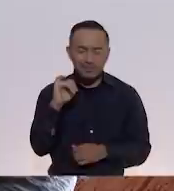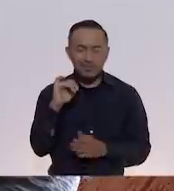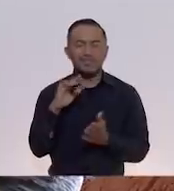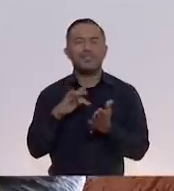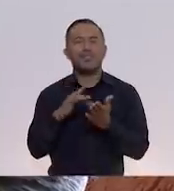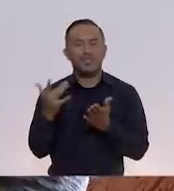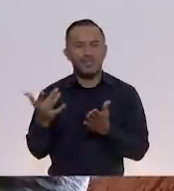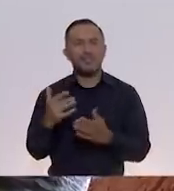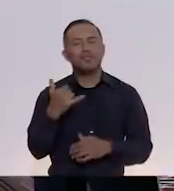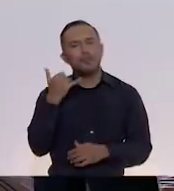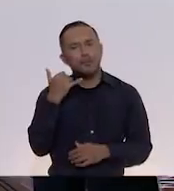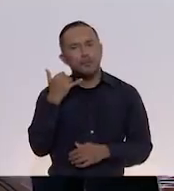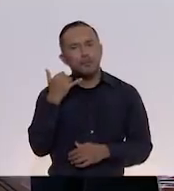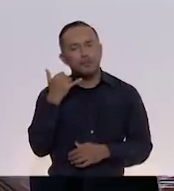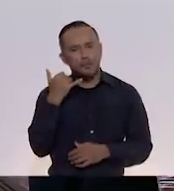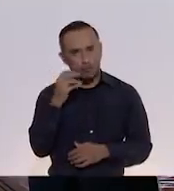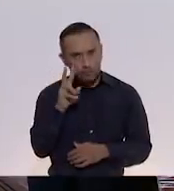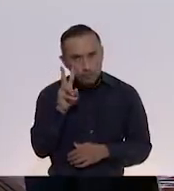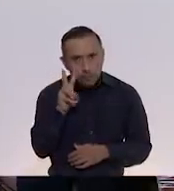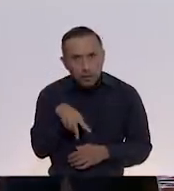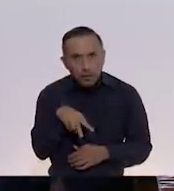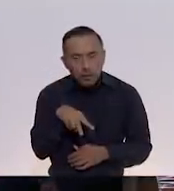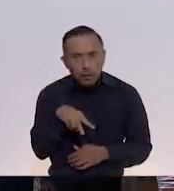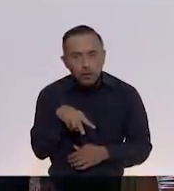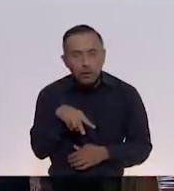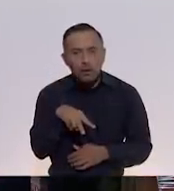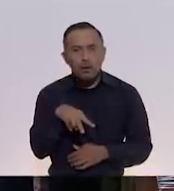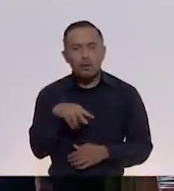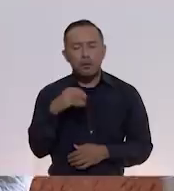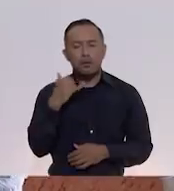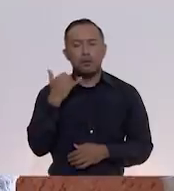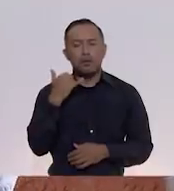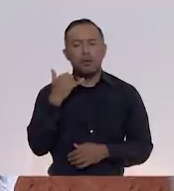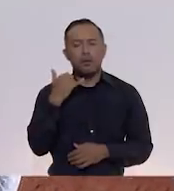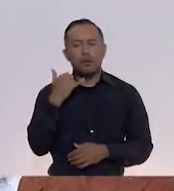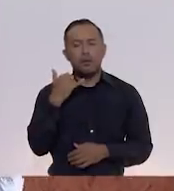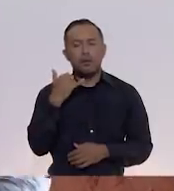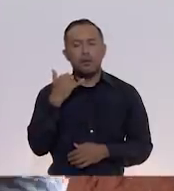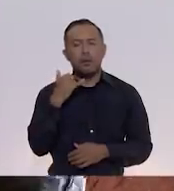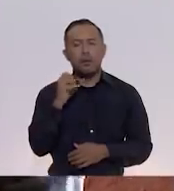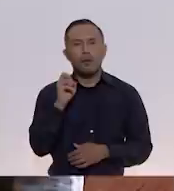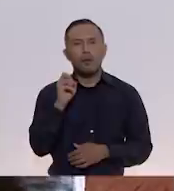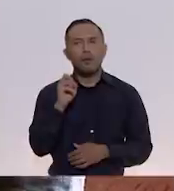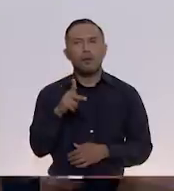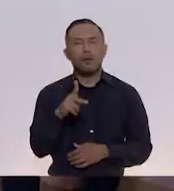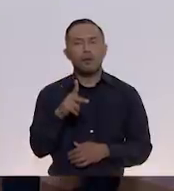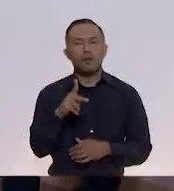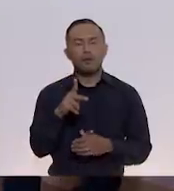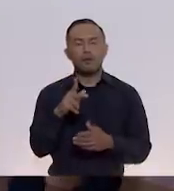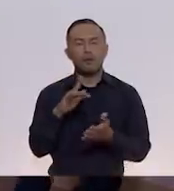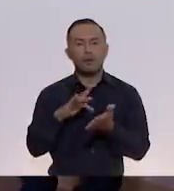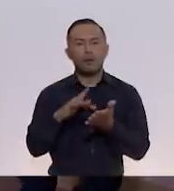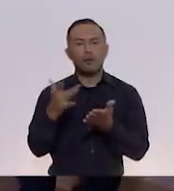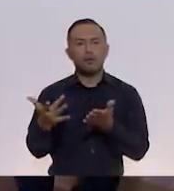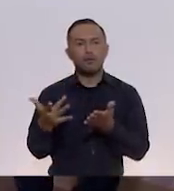¿En serio? Ok. Gracias.